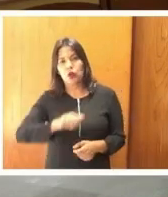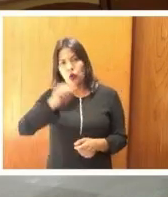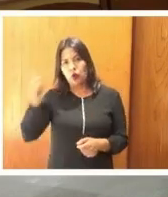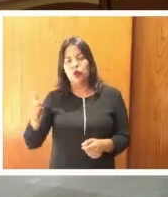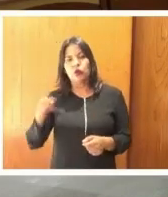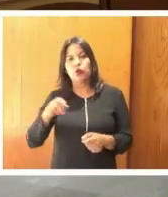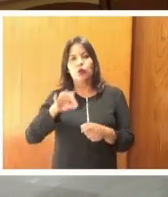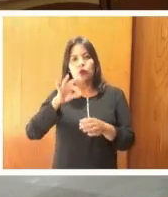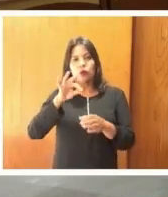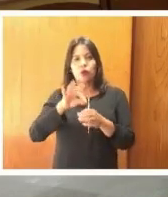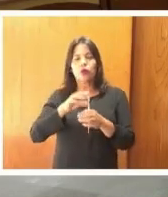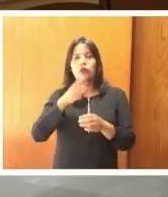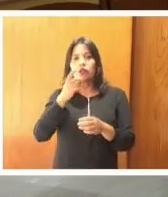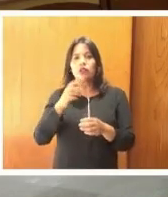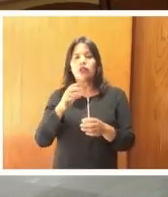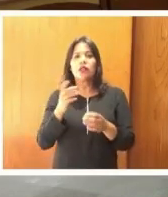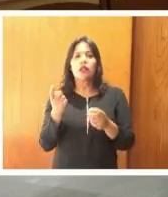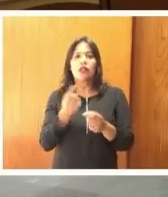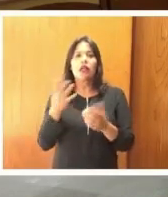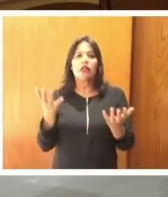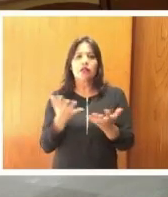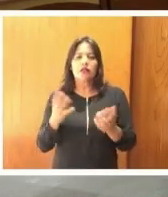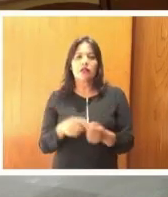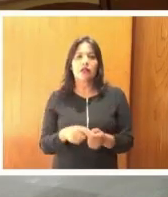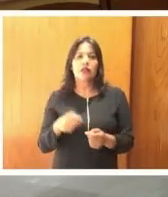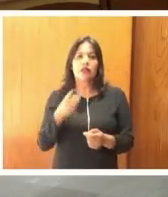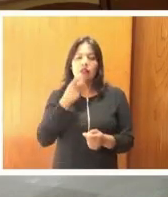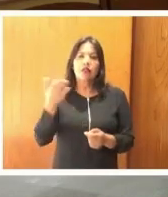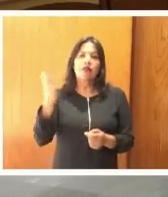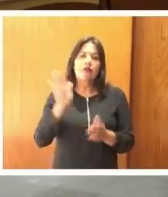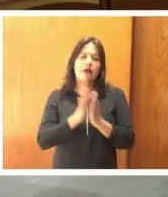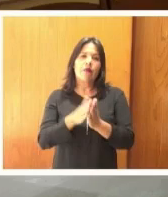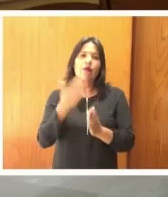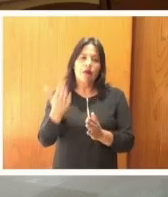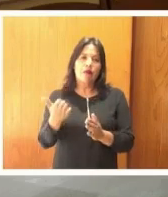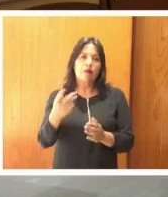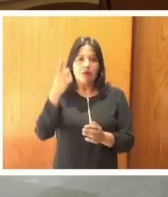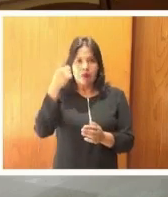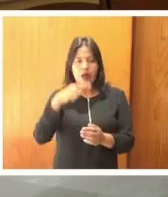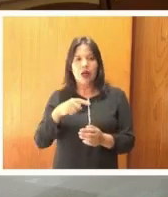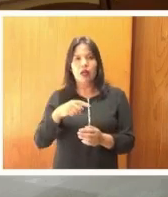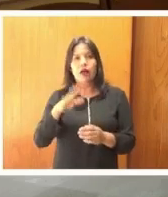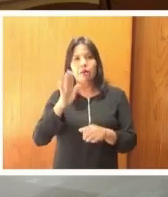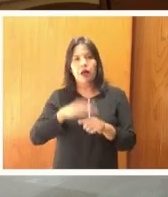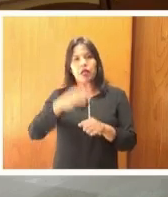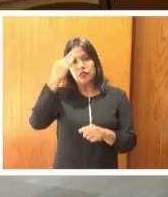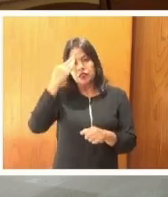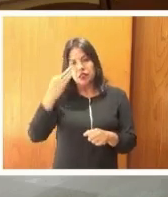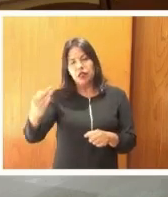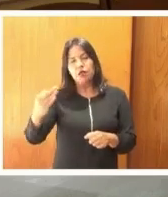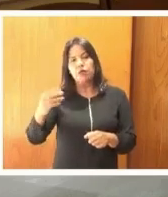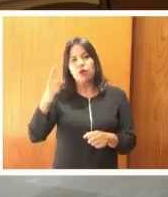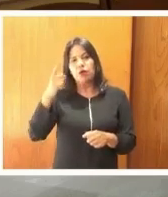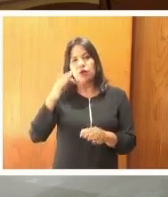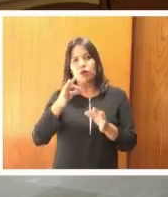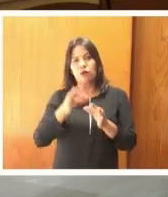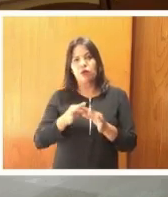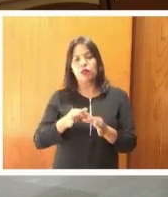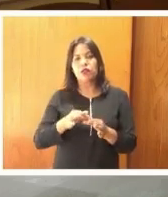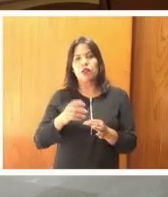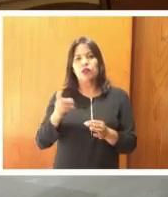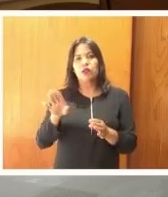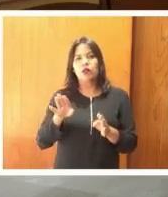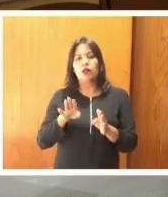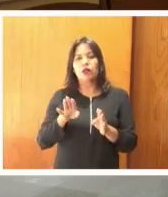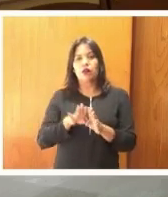del día es el relativo a las solicitudes de ampliación de plazo para el cumplimiento de las resoluciones, por lo cual le pido